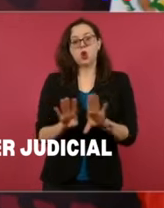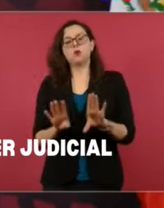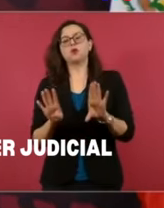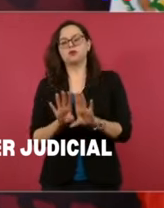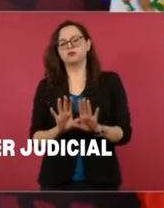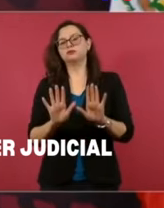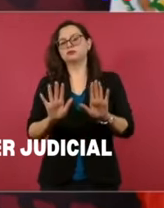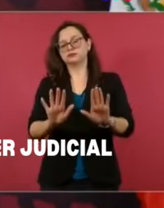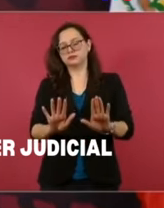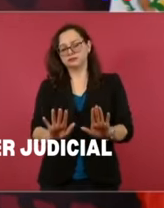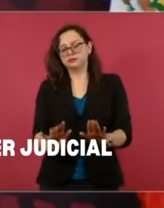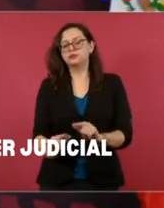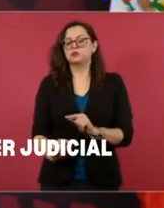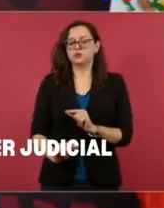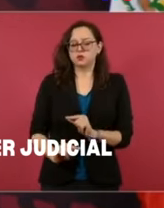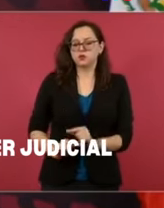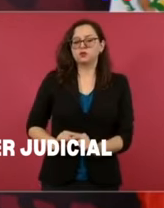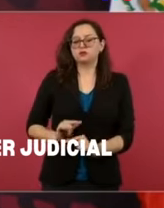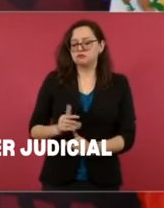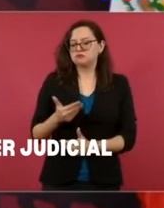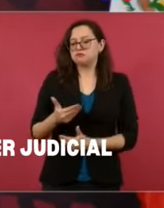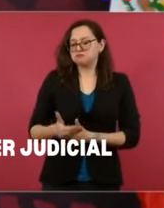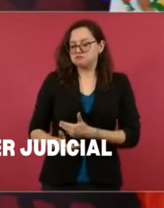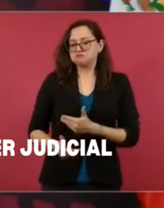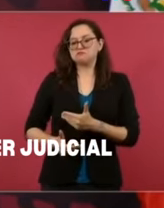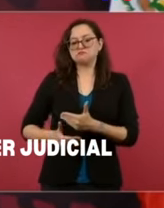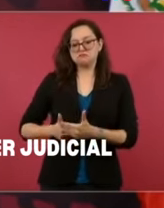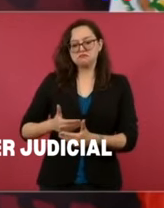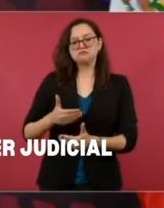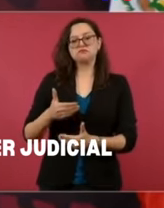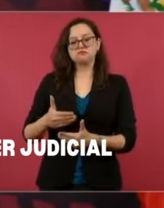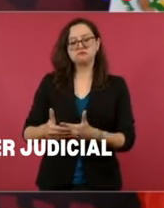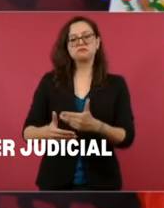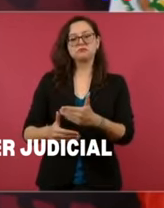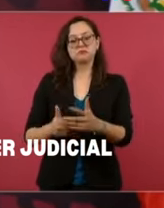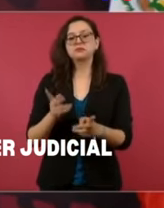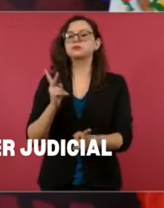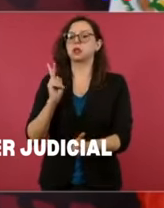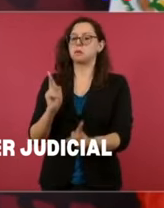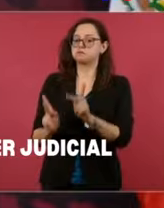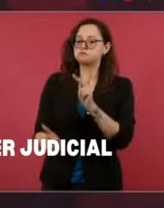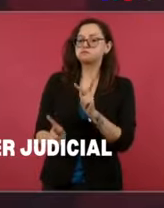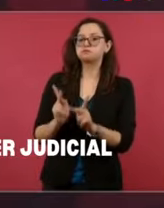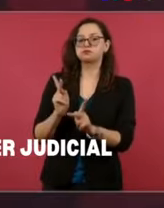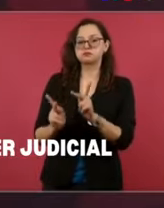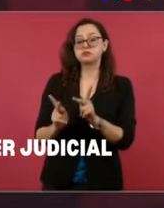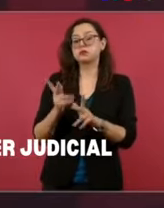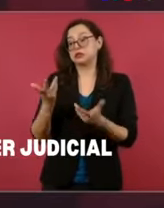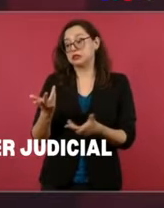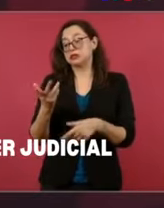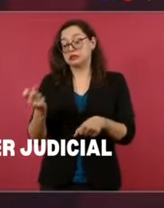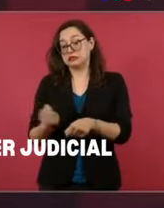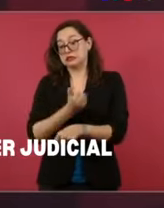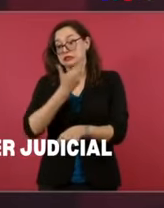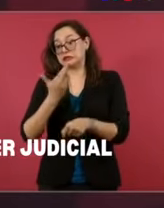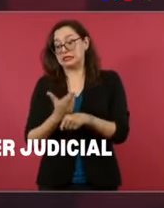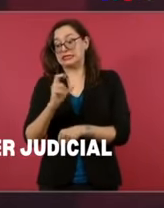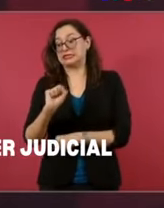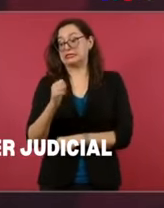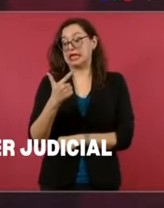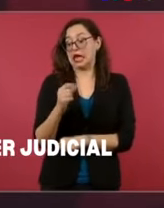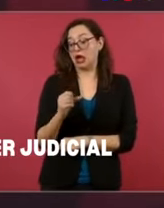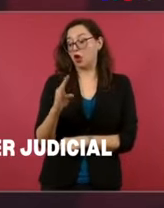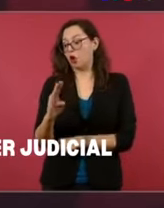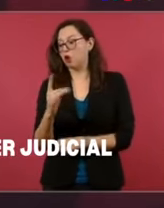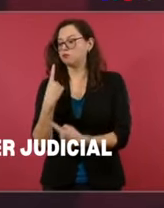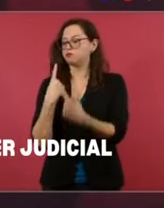ya estaríamos hablándolo con la secretaria de Gobernación, con Luisa María Alcalde,